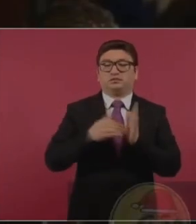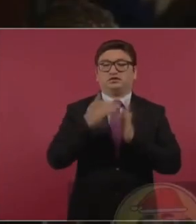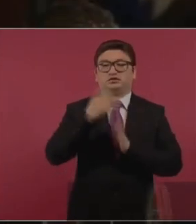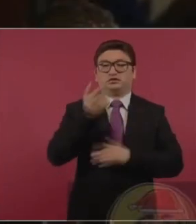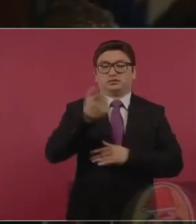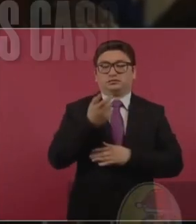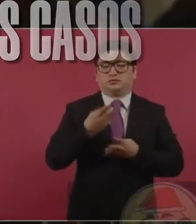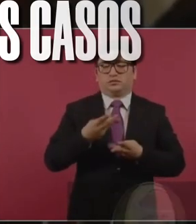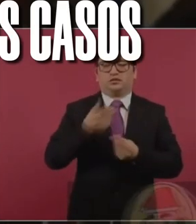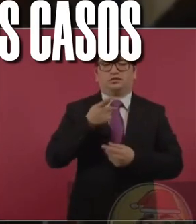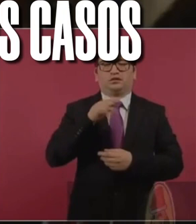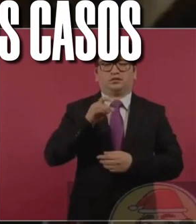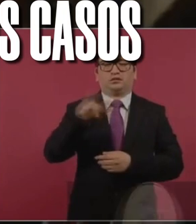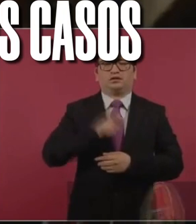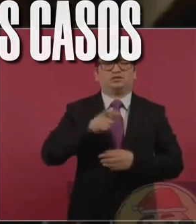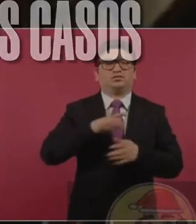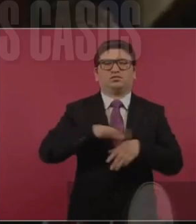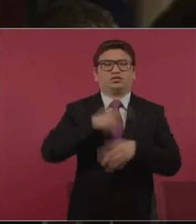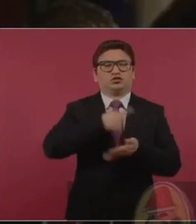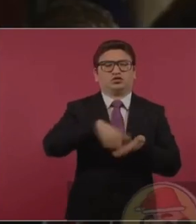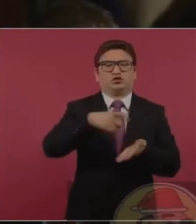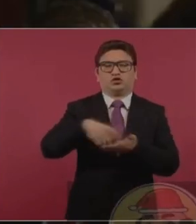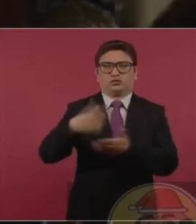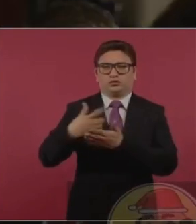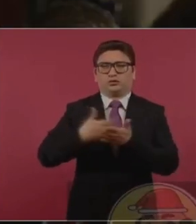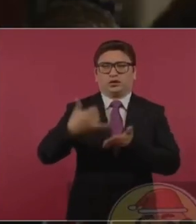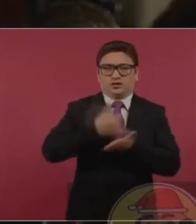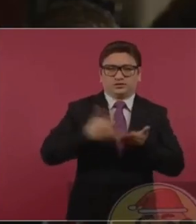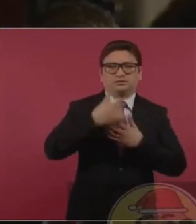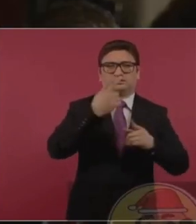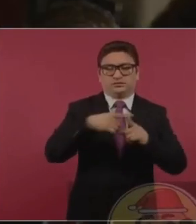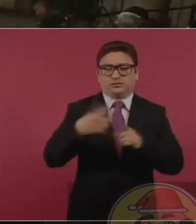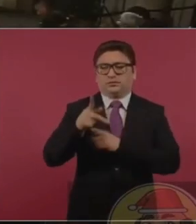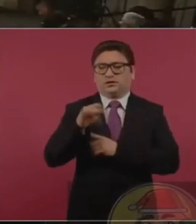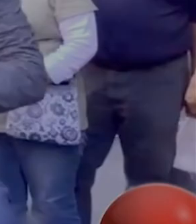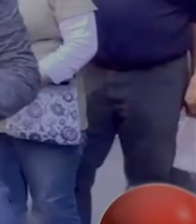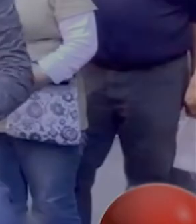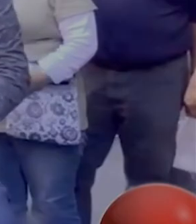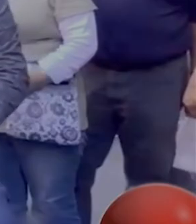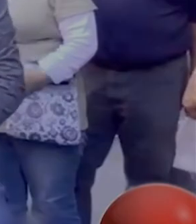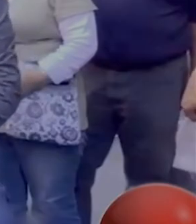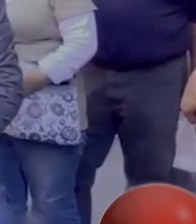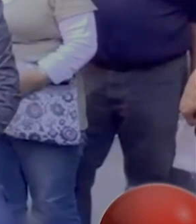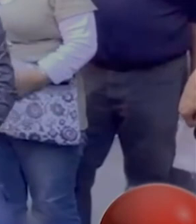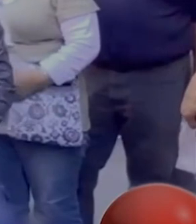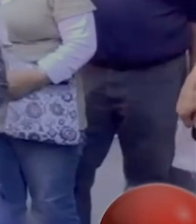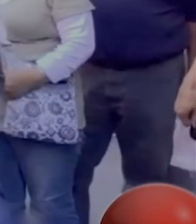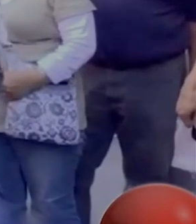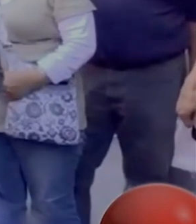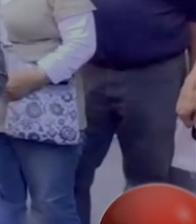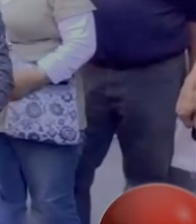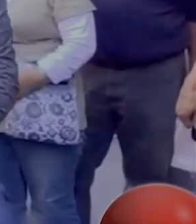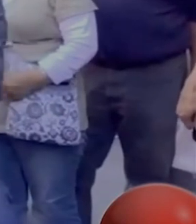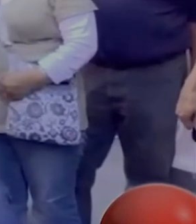Claro, con sus bufones en algunos casos que hacen agendas o pines para regalarle al mandatario. Hasta reporteros que se desvelan